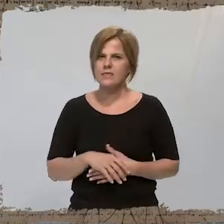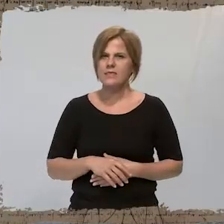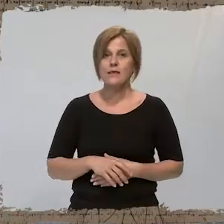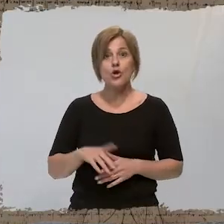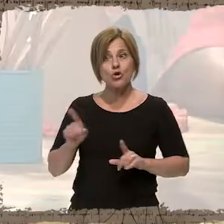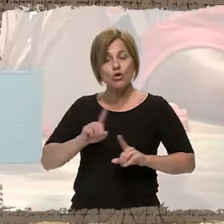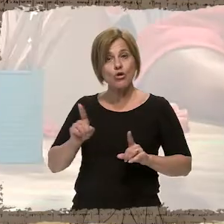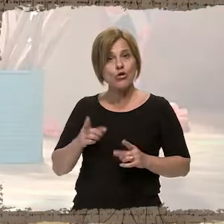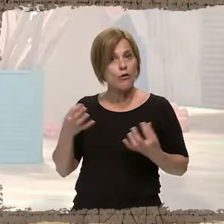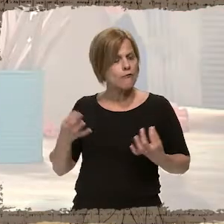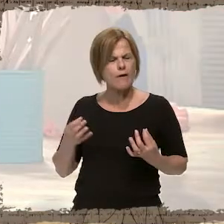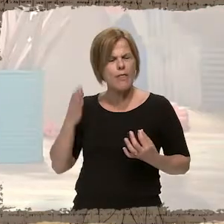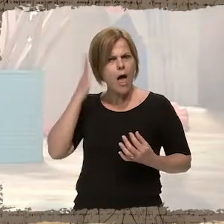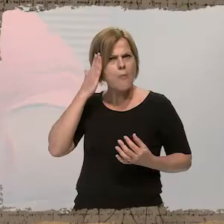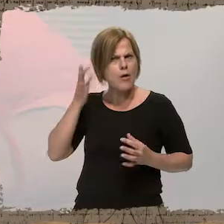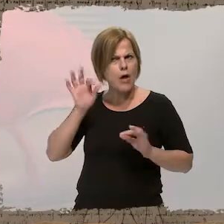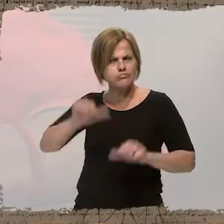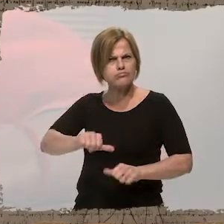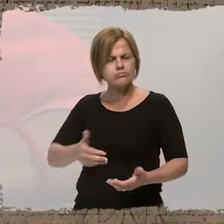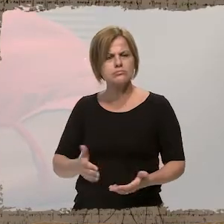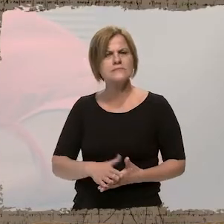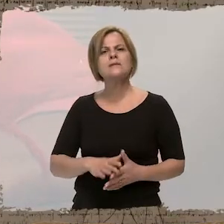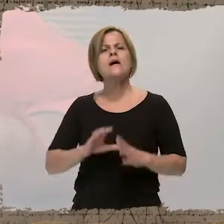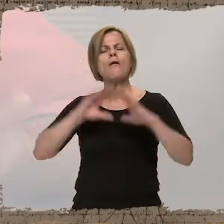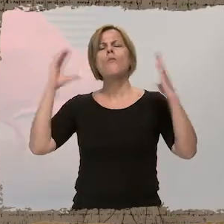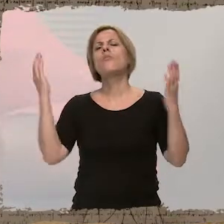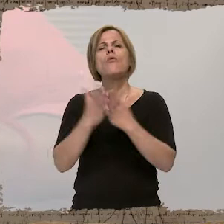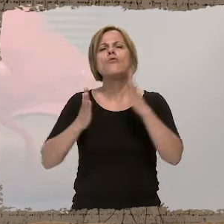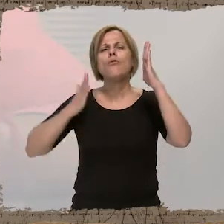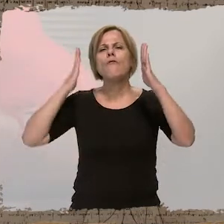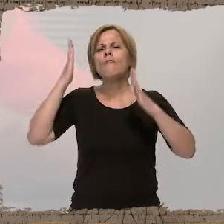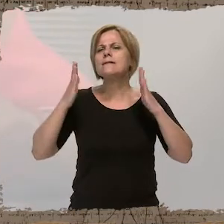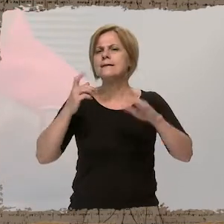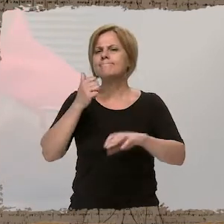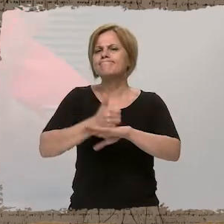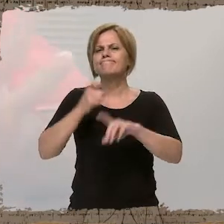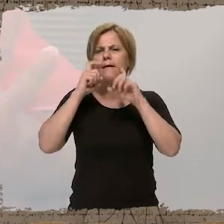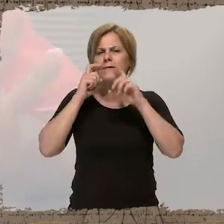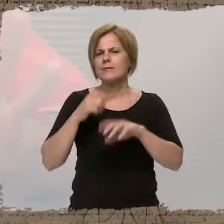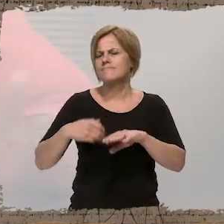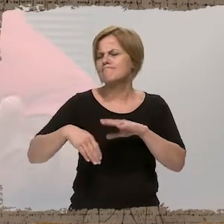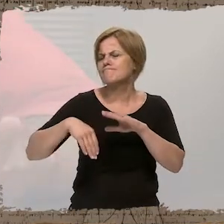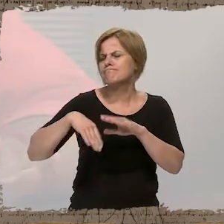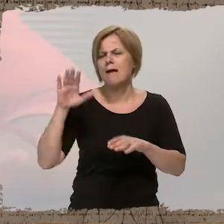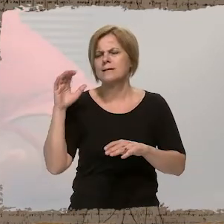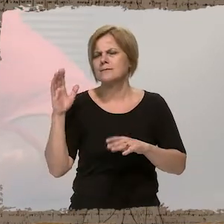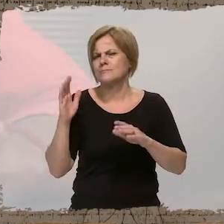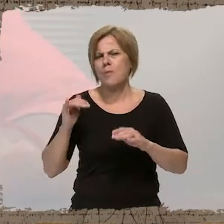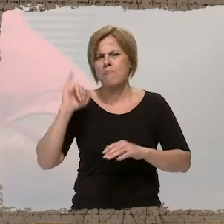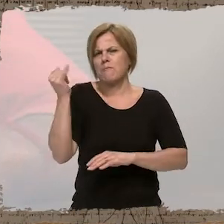saliera mentira eso no no no sé pérdida memoria yo creo que el mundo fascinante con el doctor alfredo fue el programa más